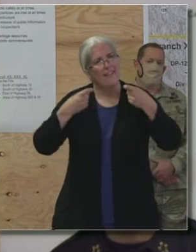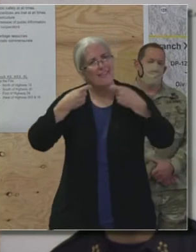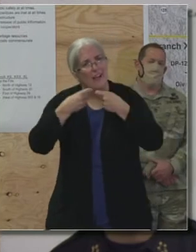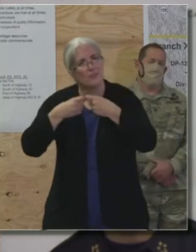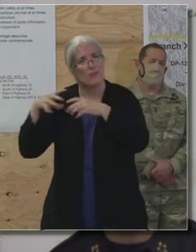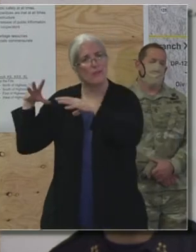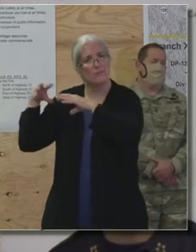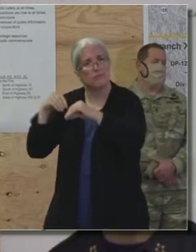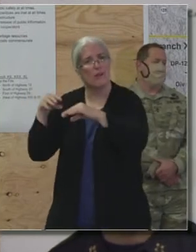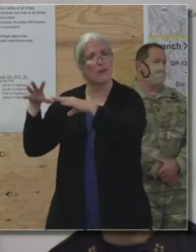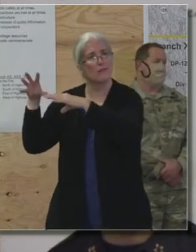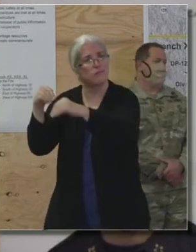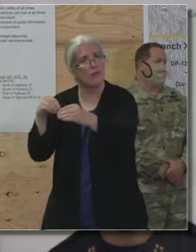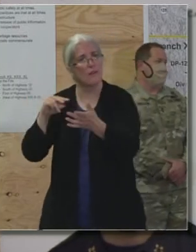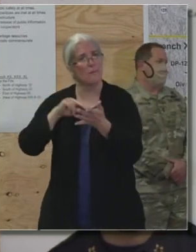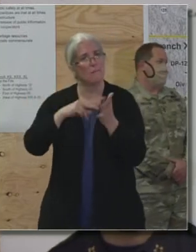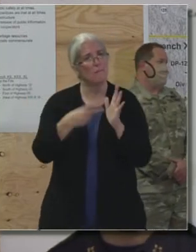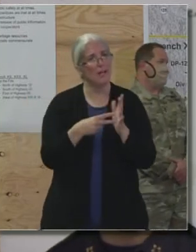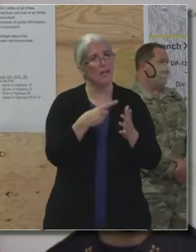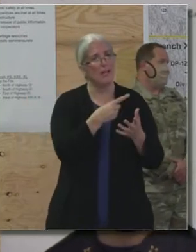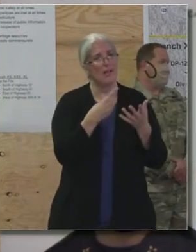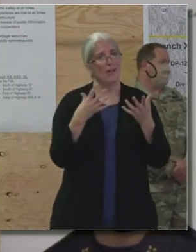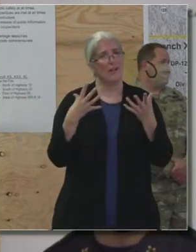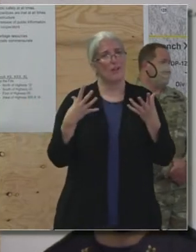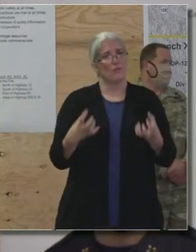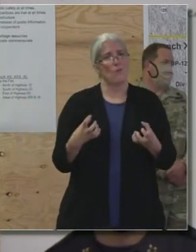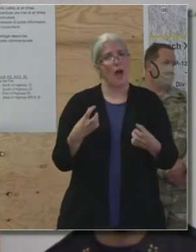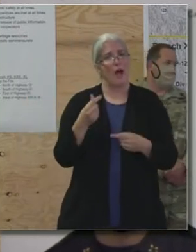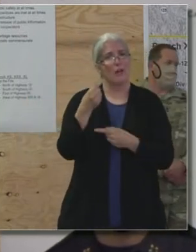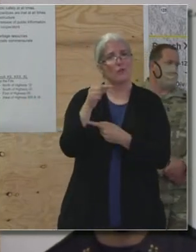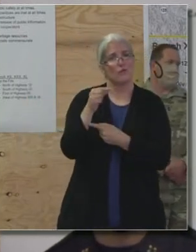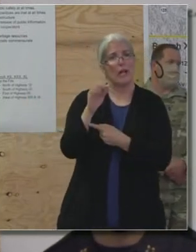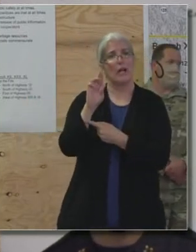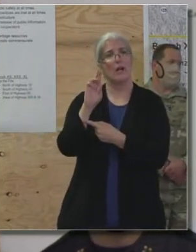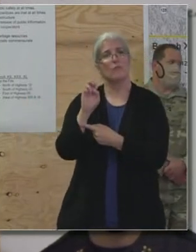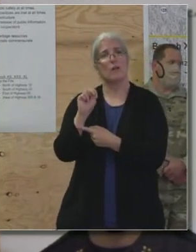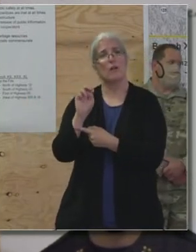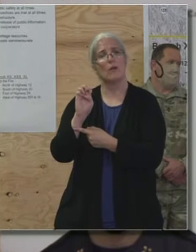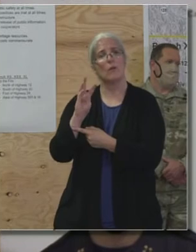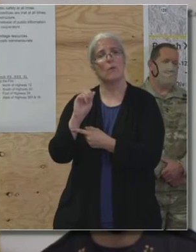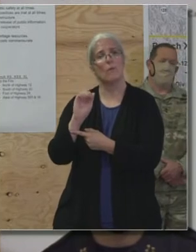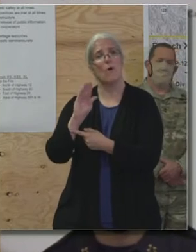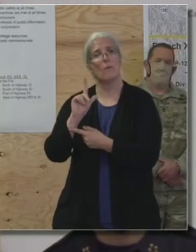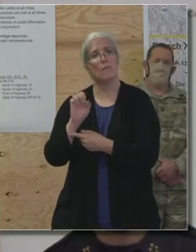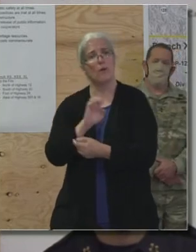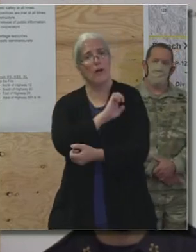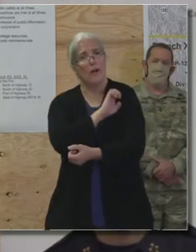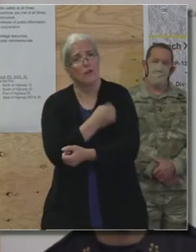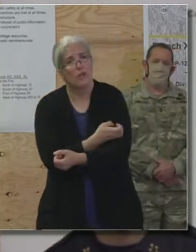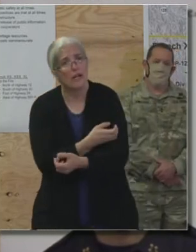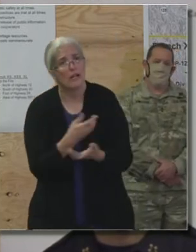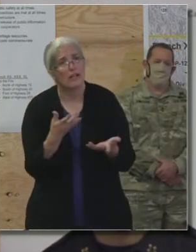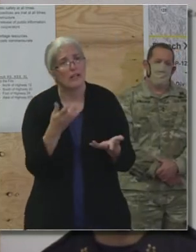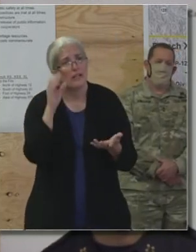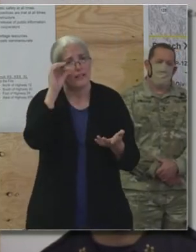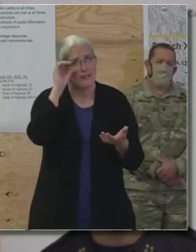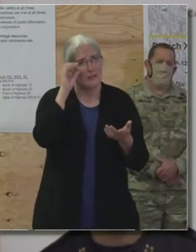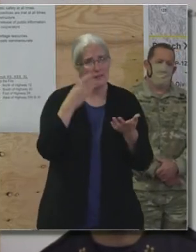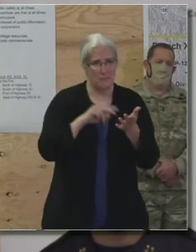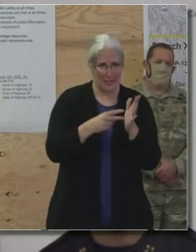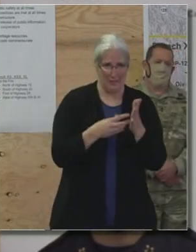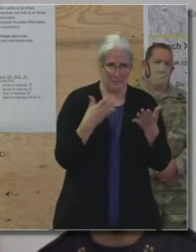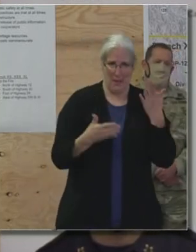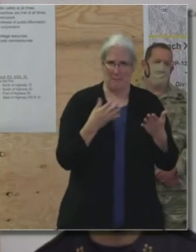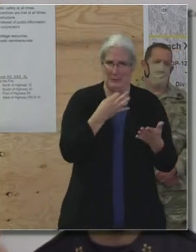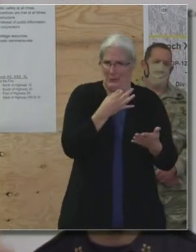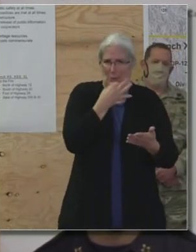rápido para el método de energía no estamos comprometidos a un futuro de crecimiento libre de carbón vamos a cambiar la